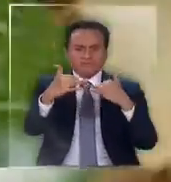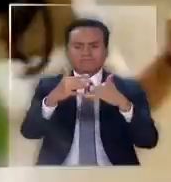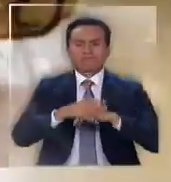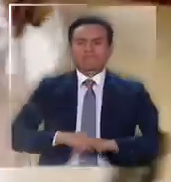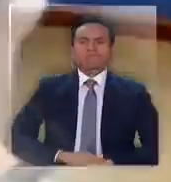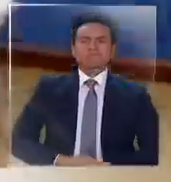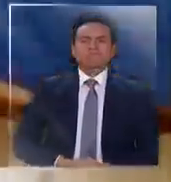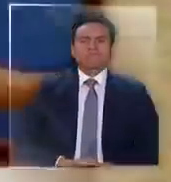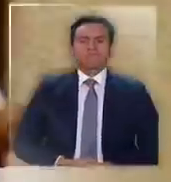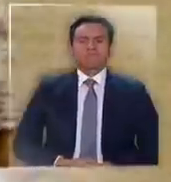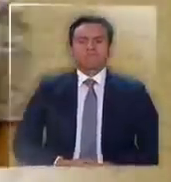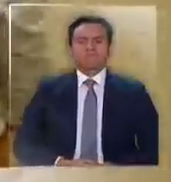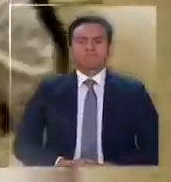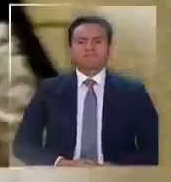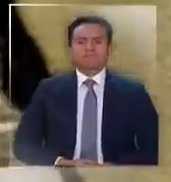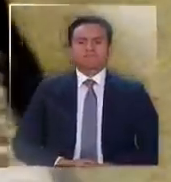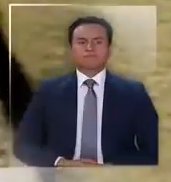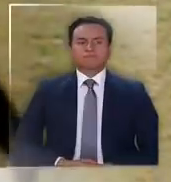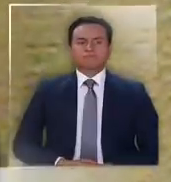les voy a